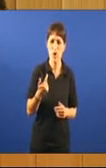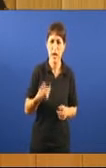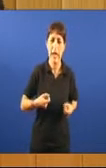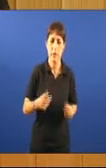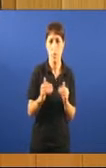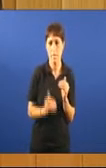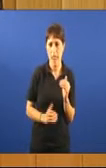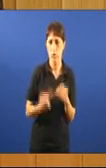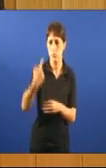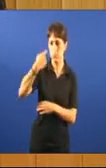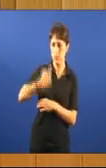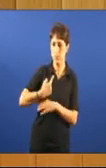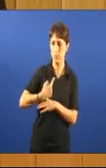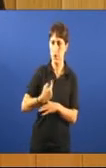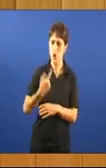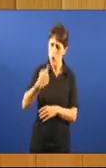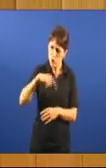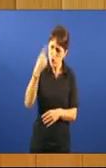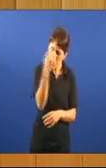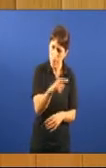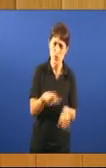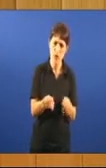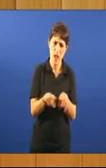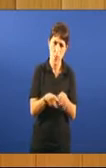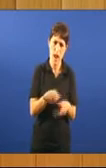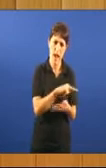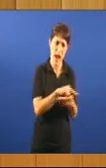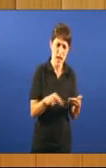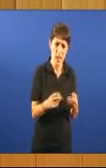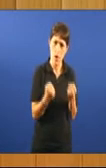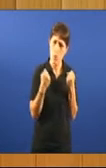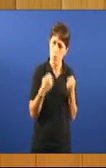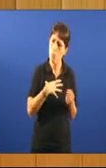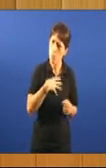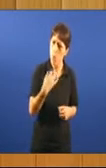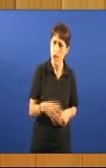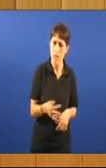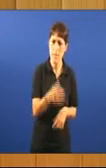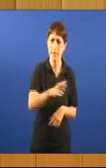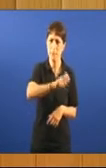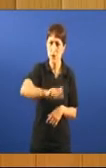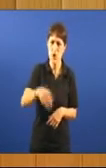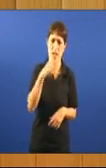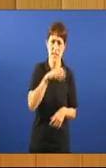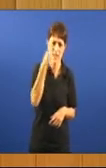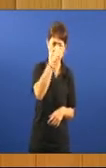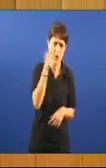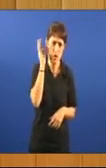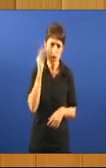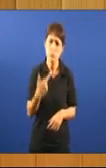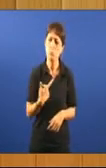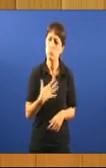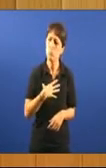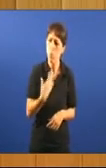que Galiza pode, de que os galegos e as galegas podemos, por suposto, se outros non deciden por